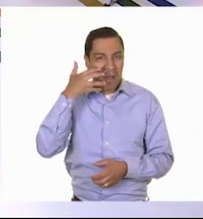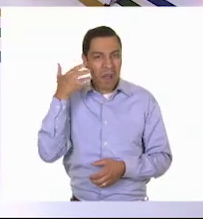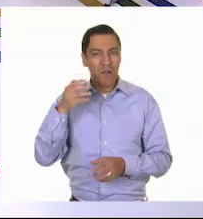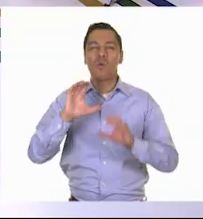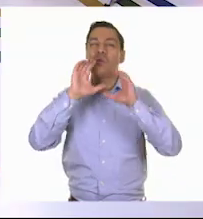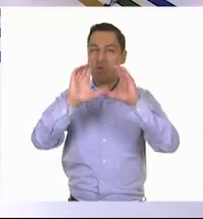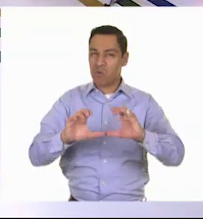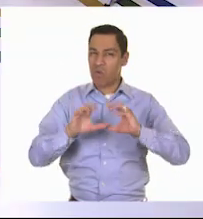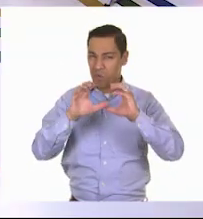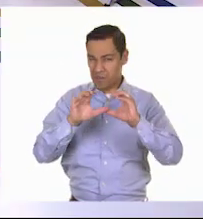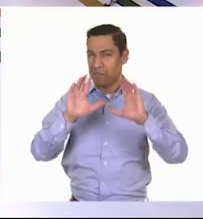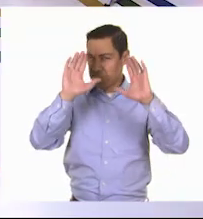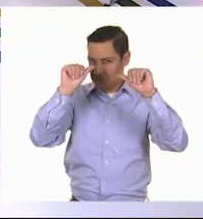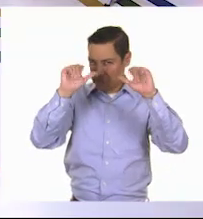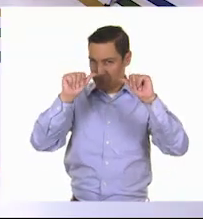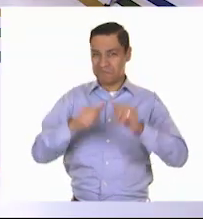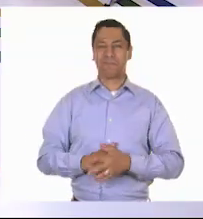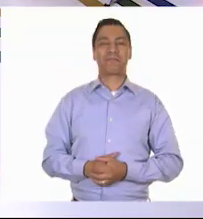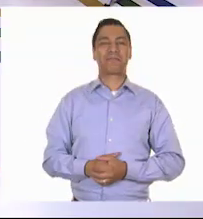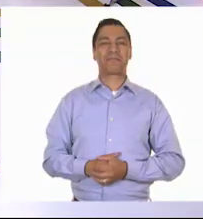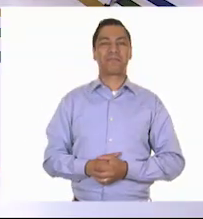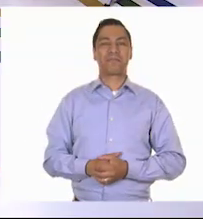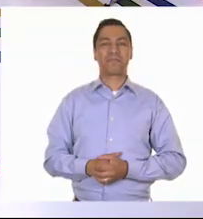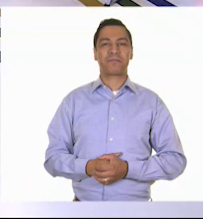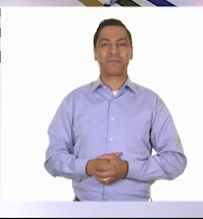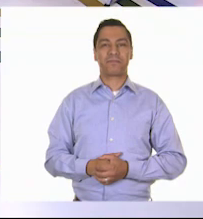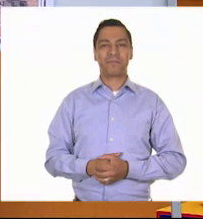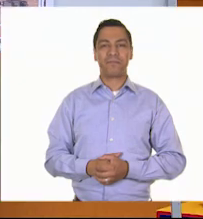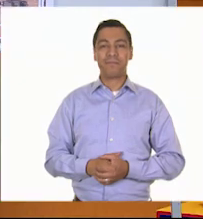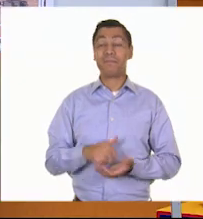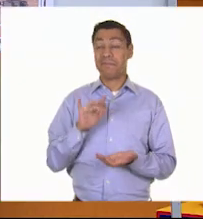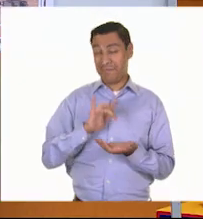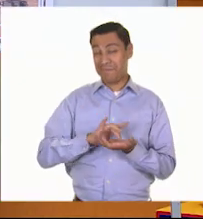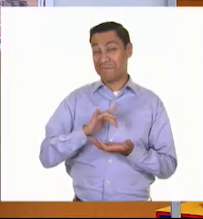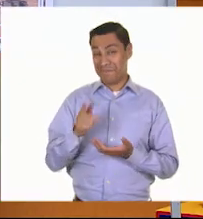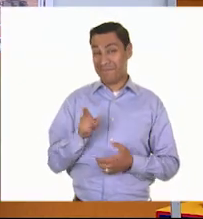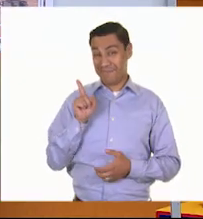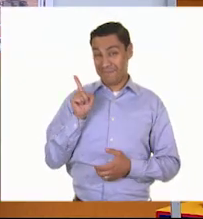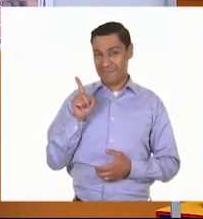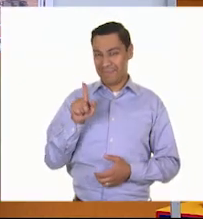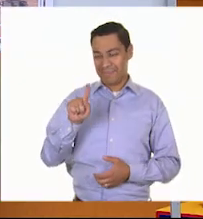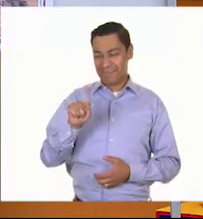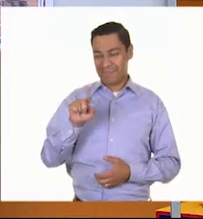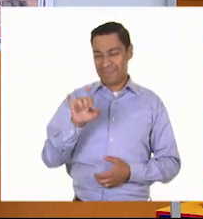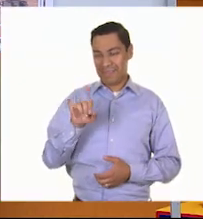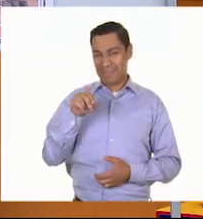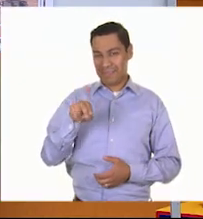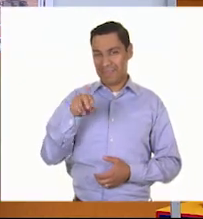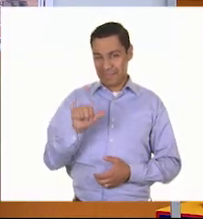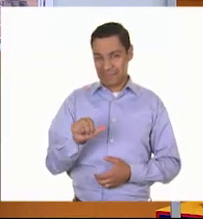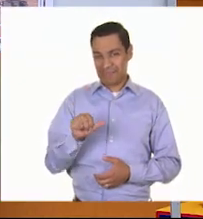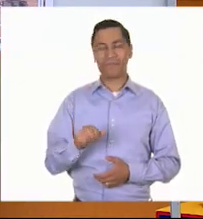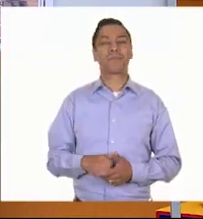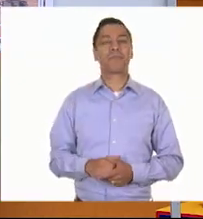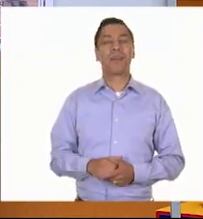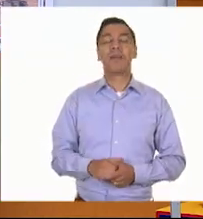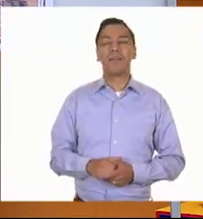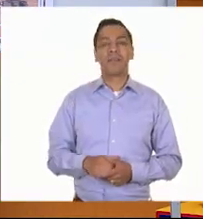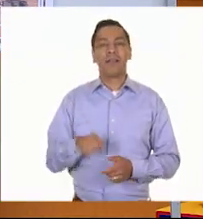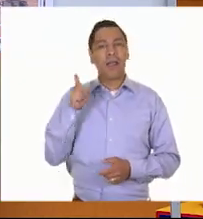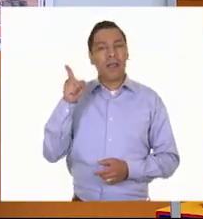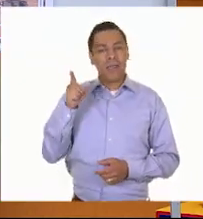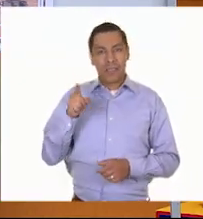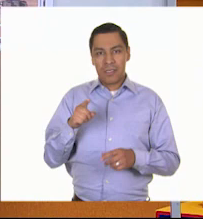¡Adiós! ¡Adiós, Tina! Muy bien, gracias a la ayuda de Tina podemos identificar las ideas importantes de la